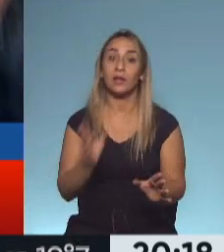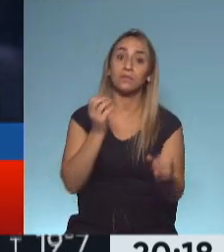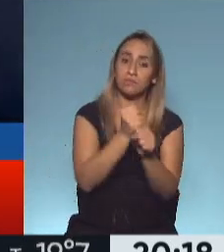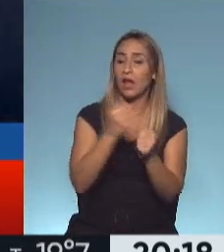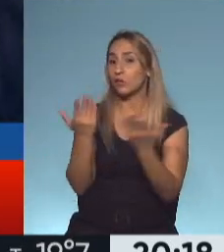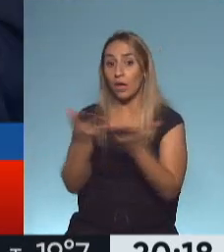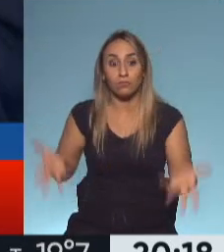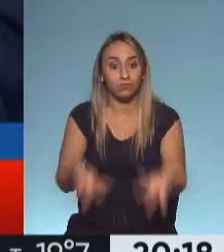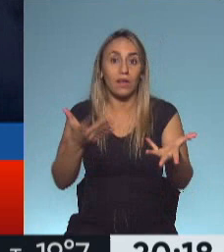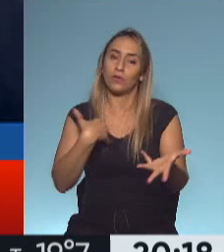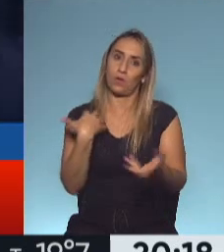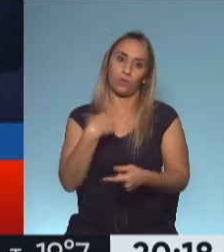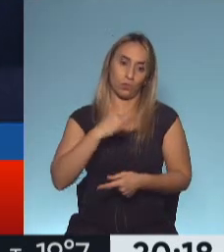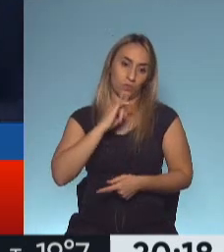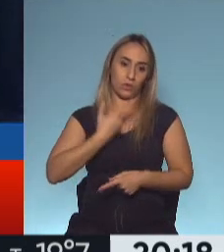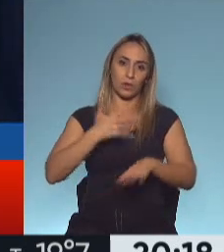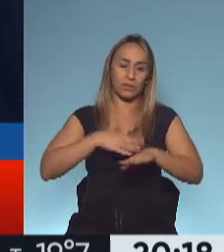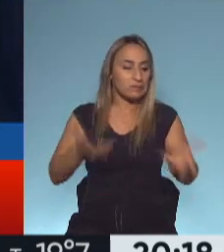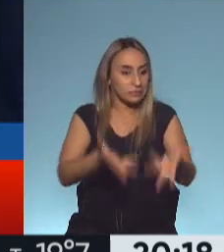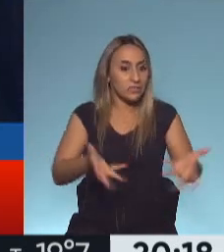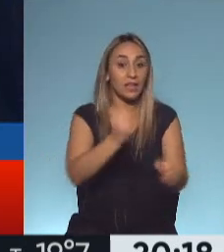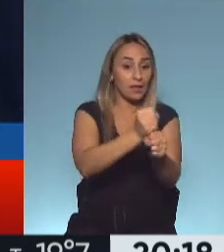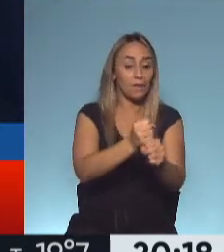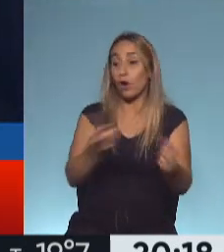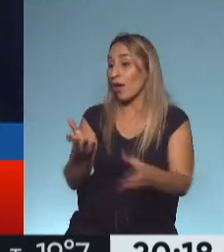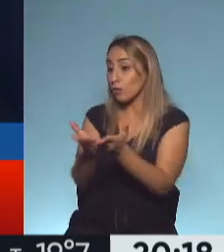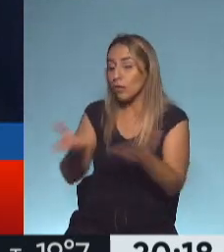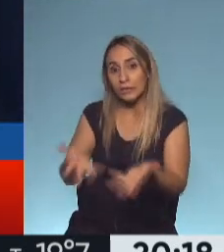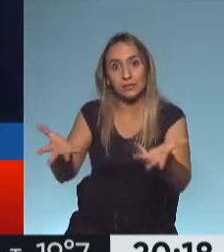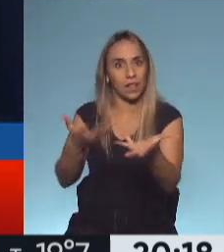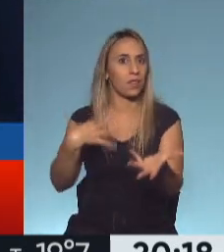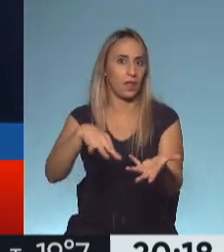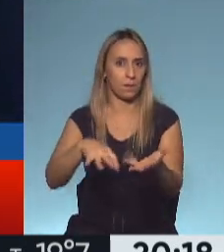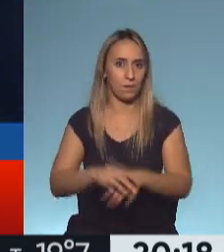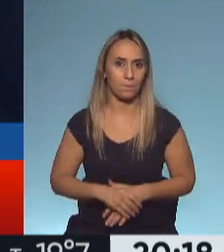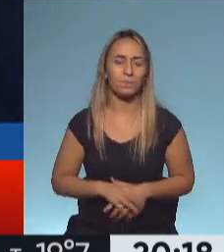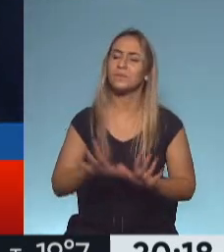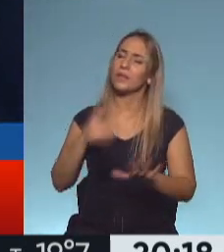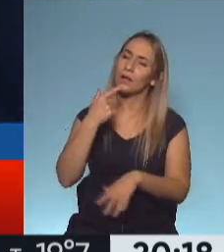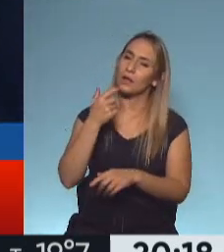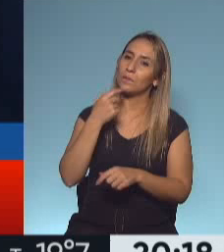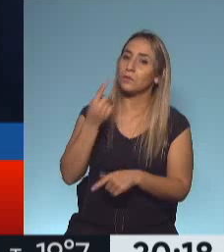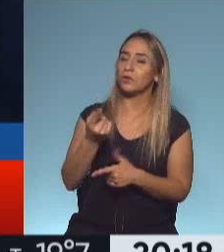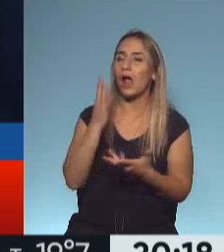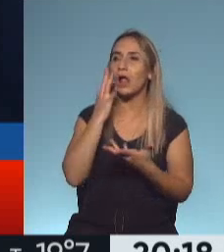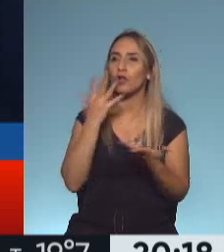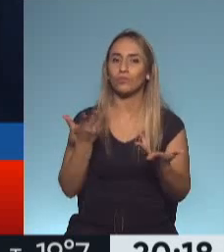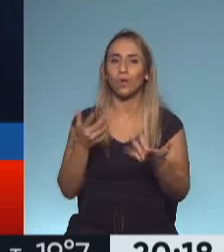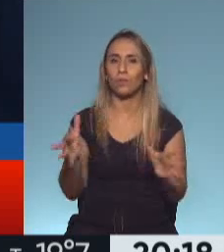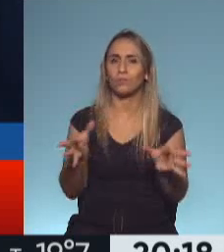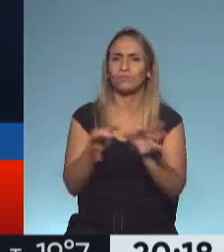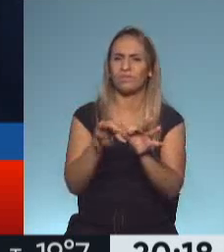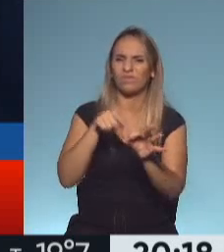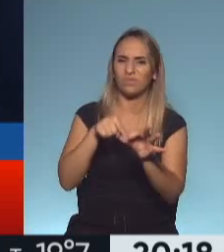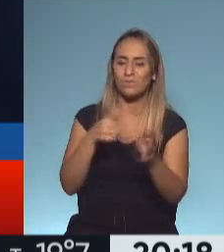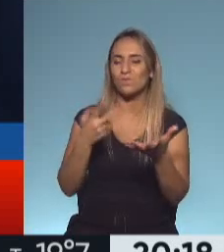debemos fomentar el trabajo y el estudio. Vuelvo a algo de la coyuntura, que es espesa y es problemática,